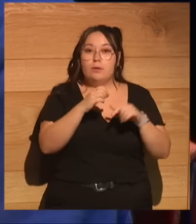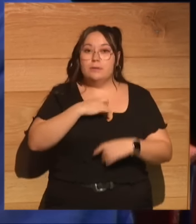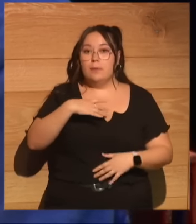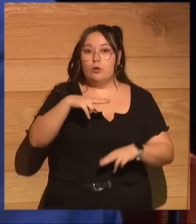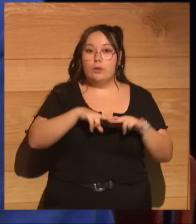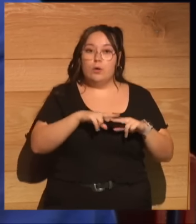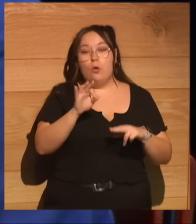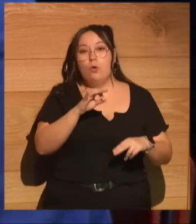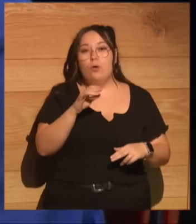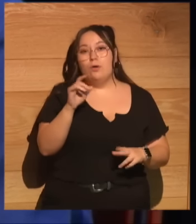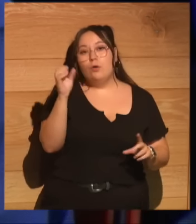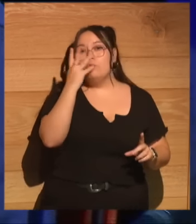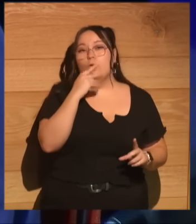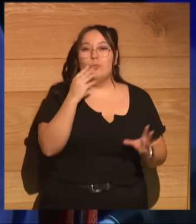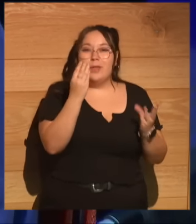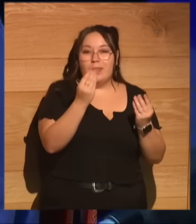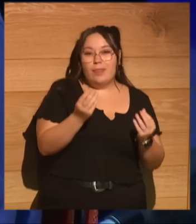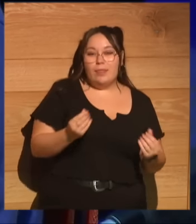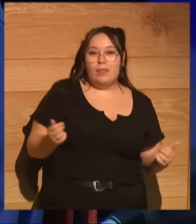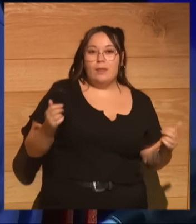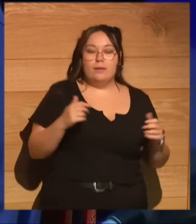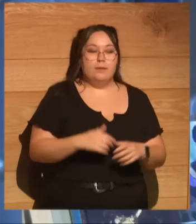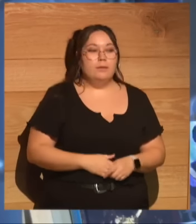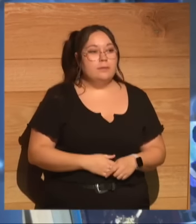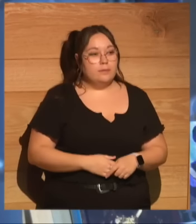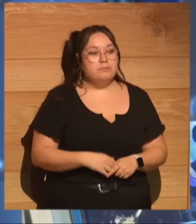o en un color muy desvaído, y eso me gusta. Eso.